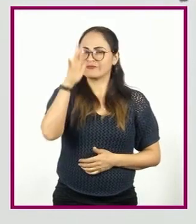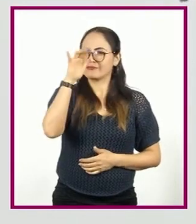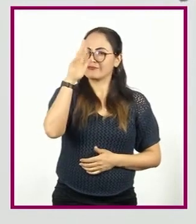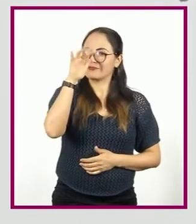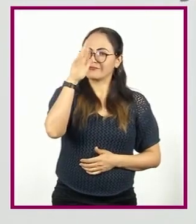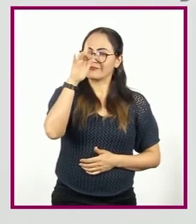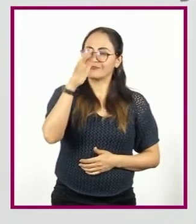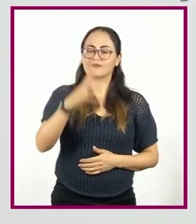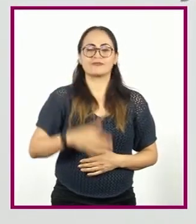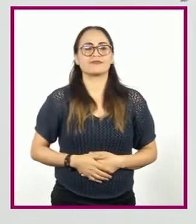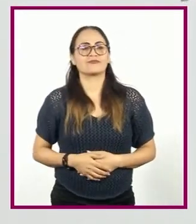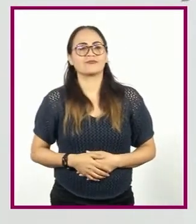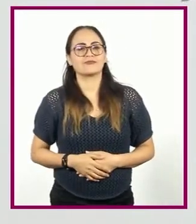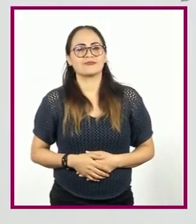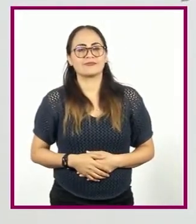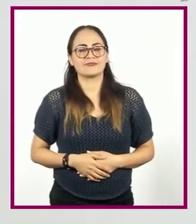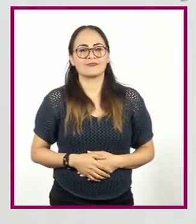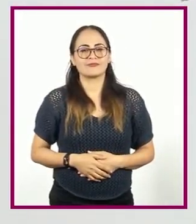Decías.